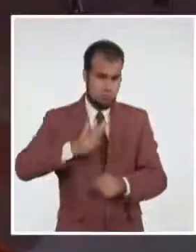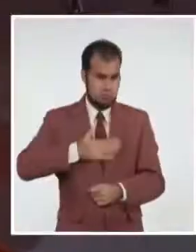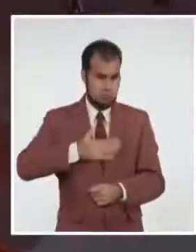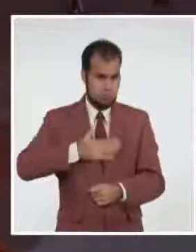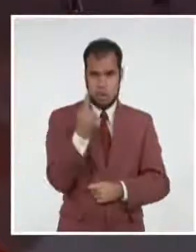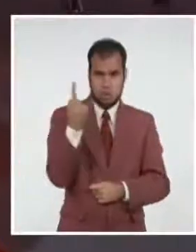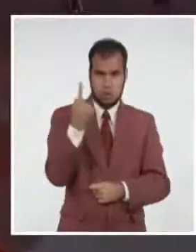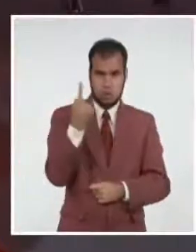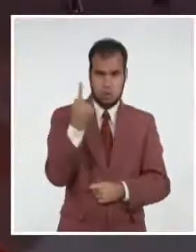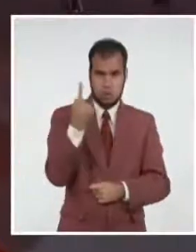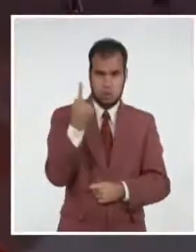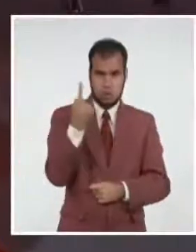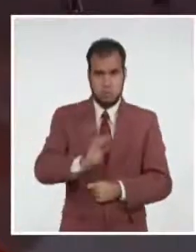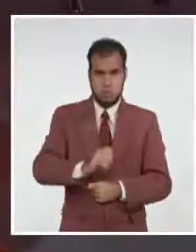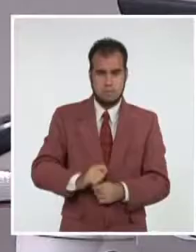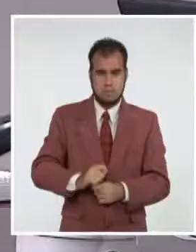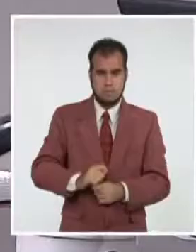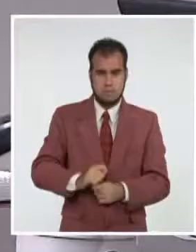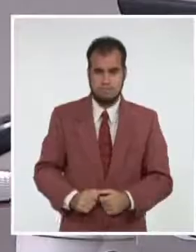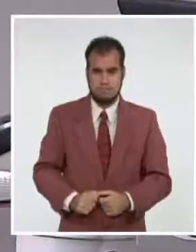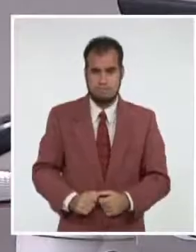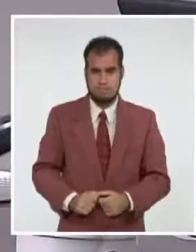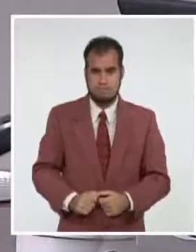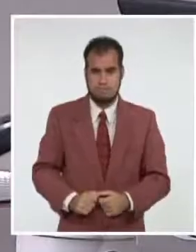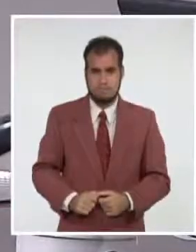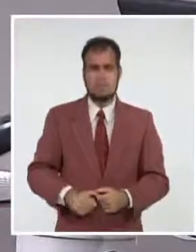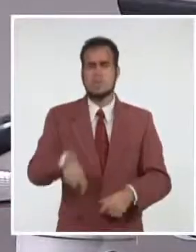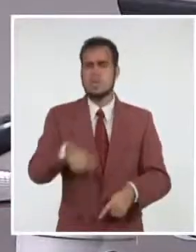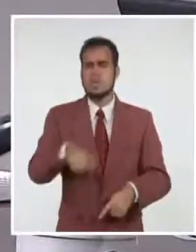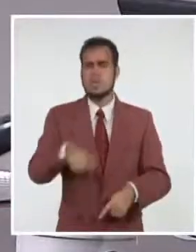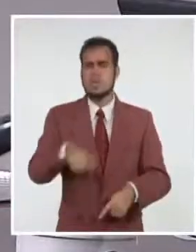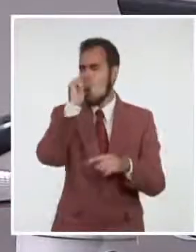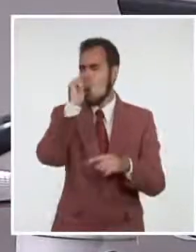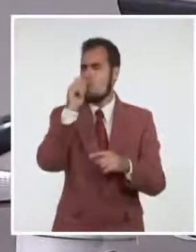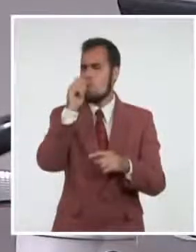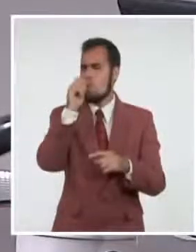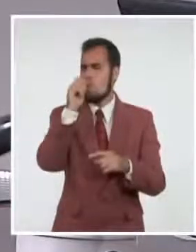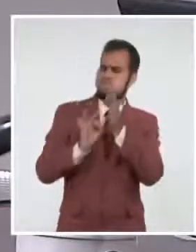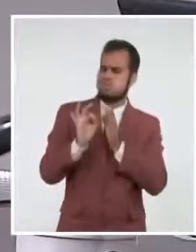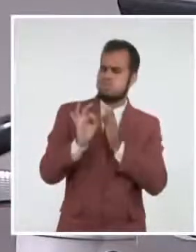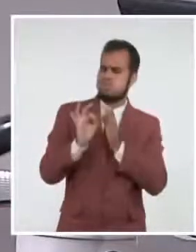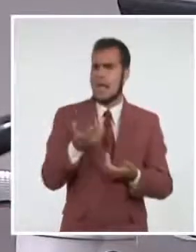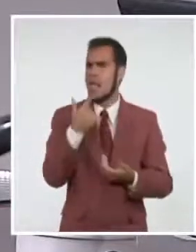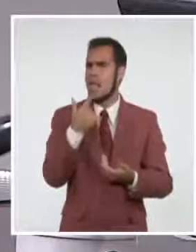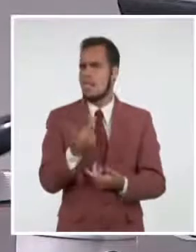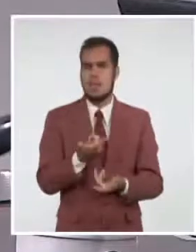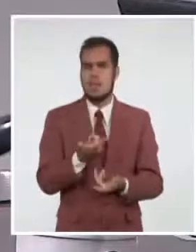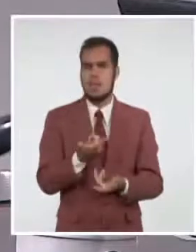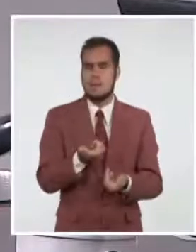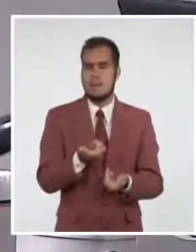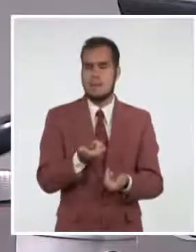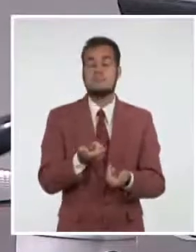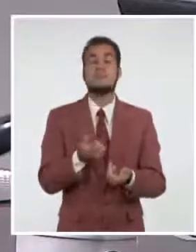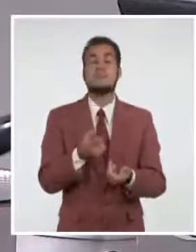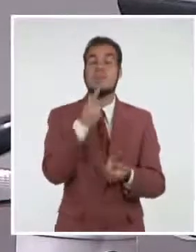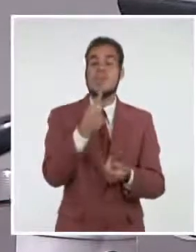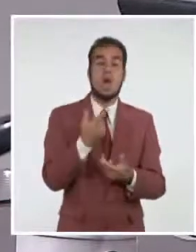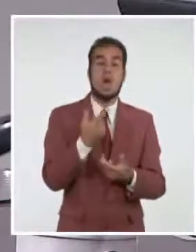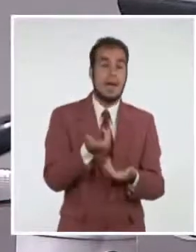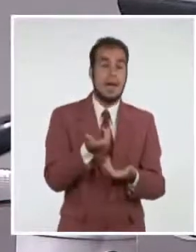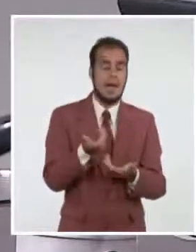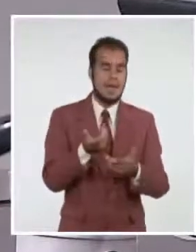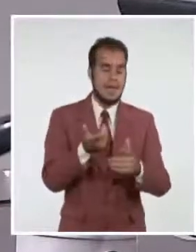grupo que más trabaja con Ginovar, en estos días me decía, y es cierto, que las epidemias son como las personas, como una enfermedad